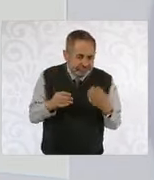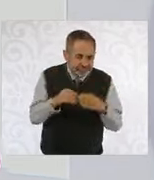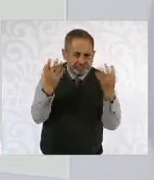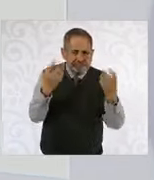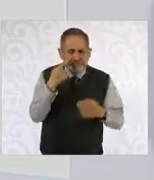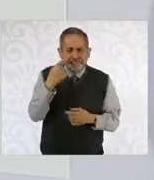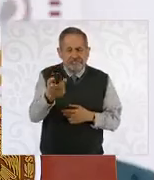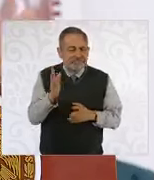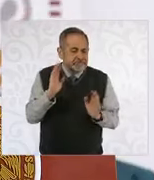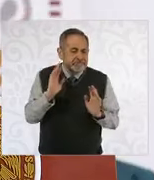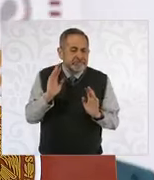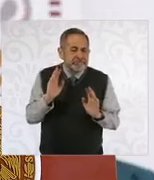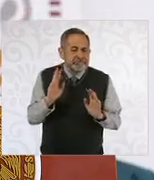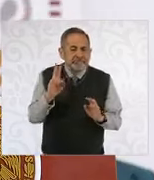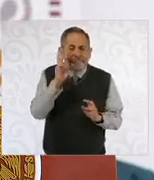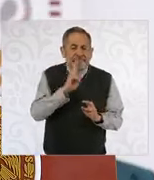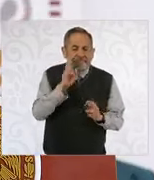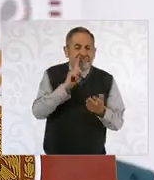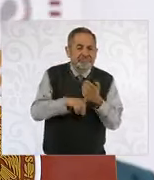sus,